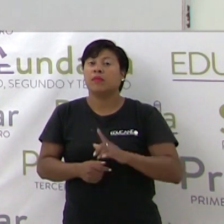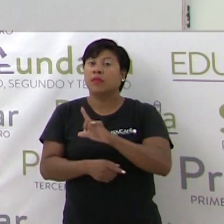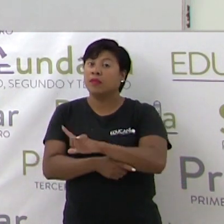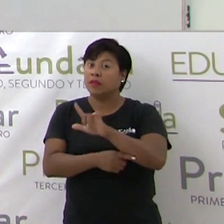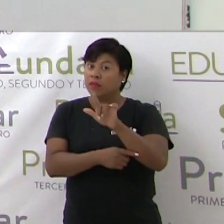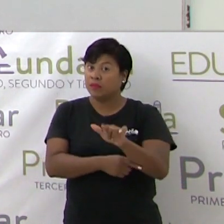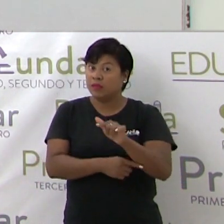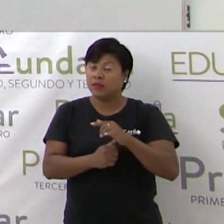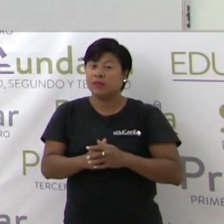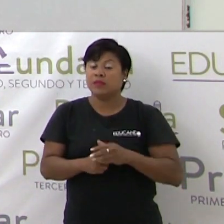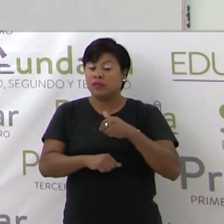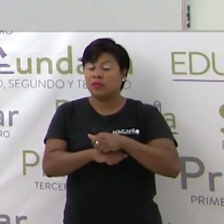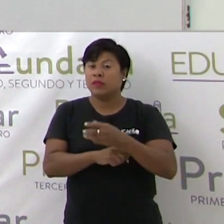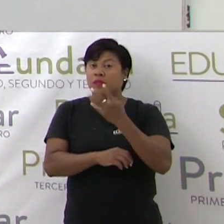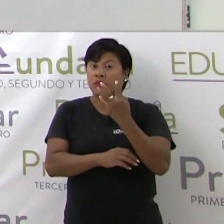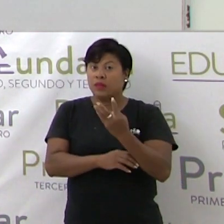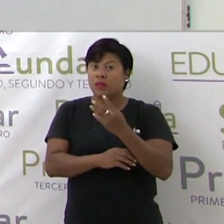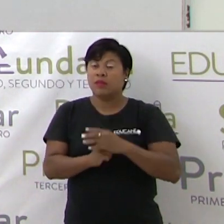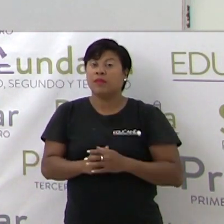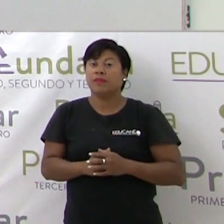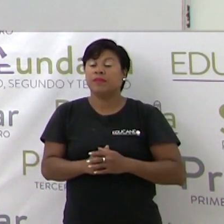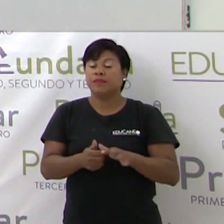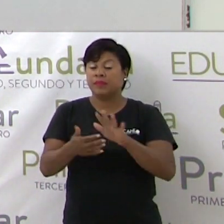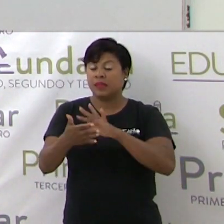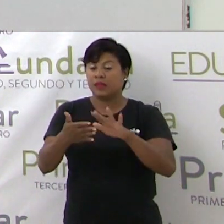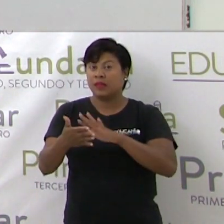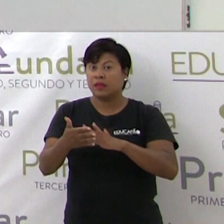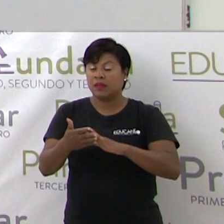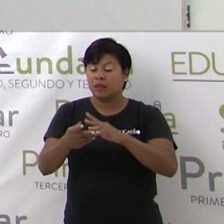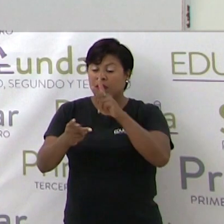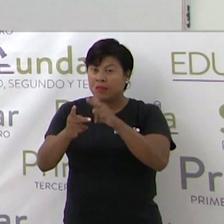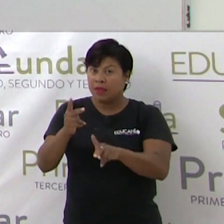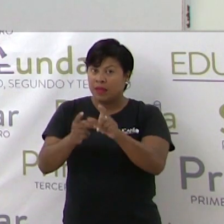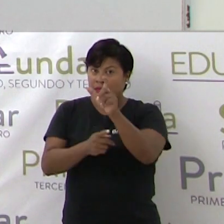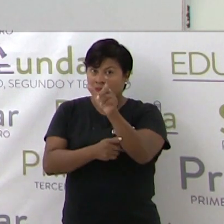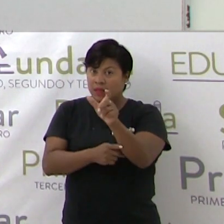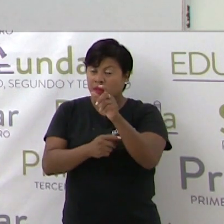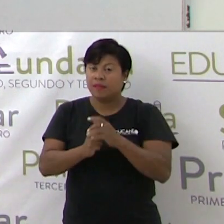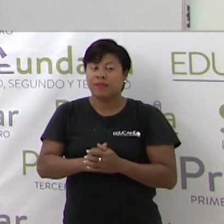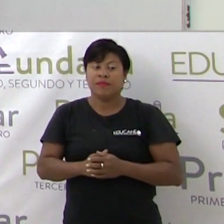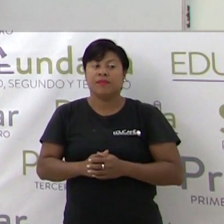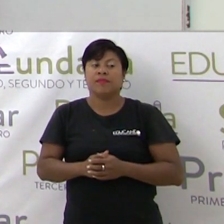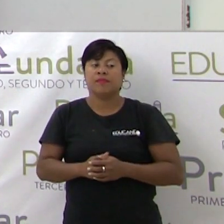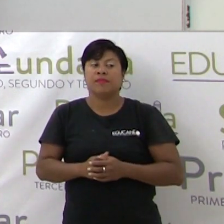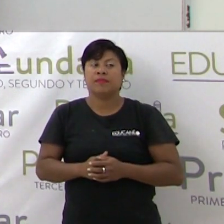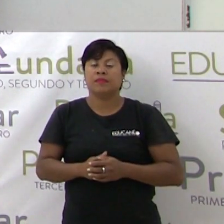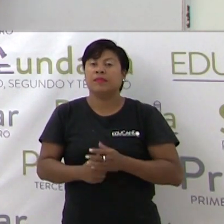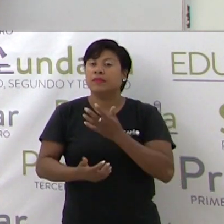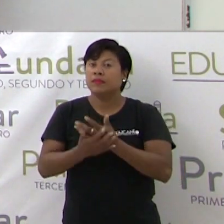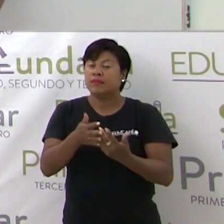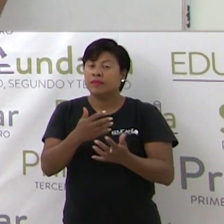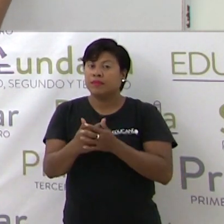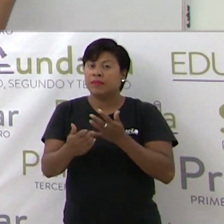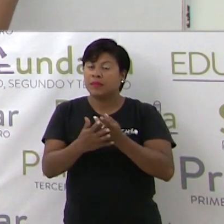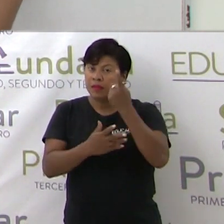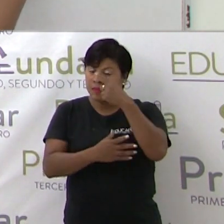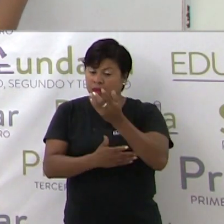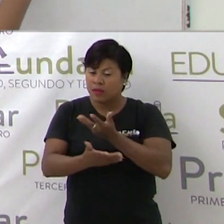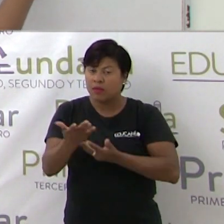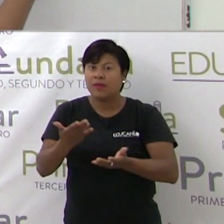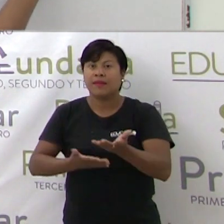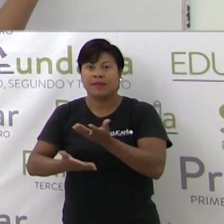Después, en el número 4, leer una parte de la obra para